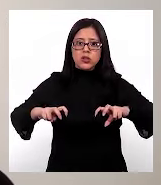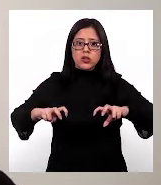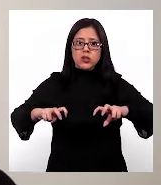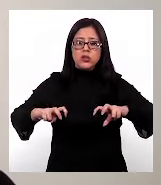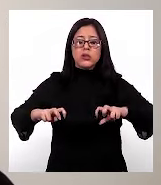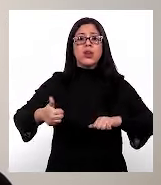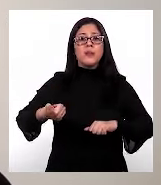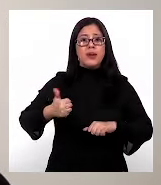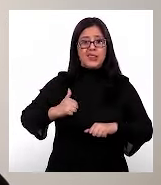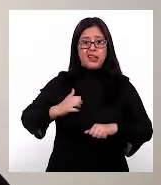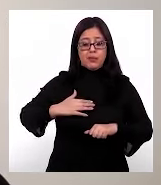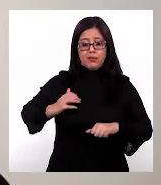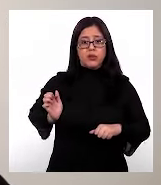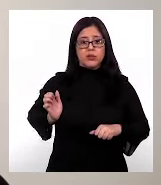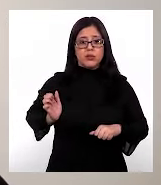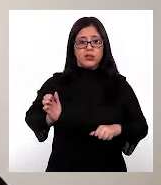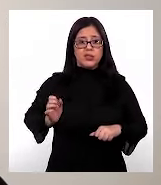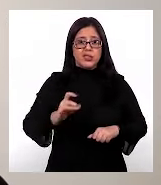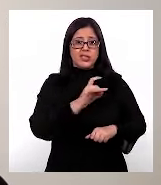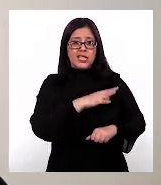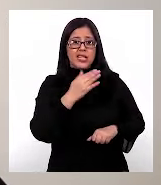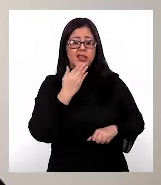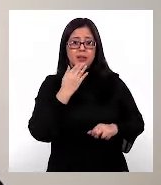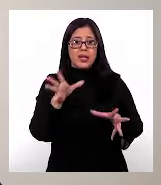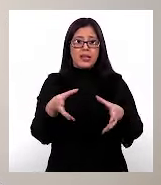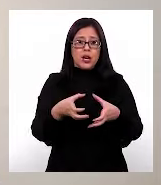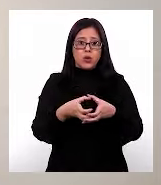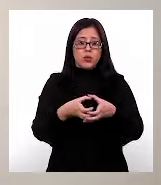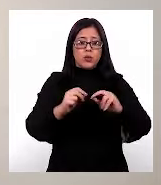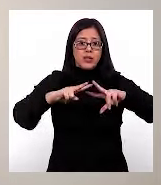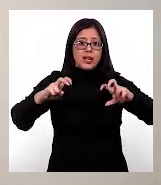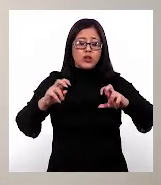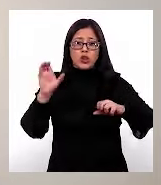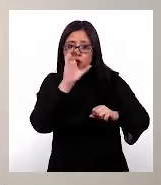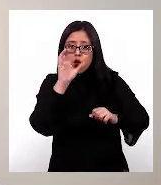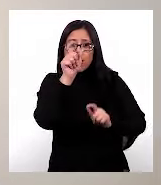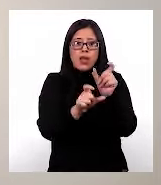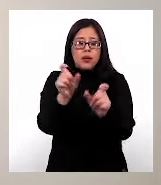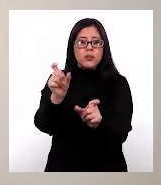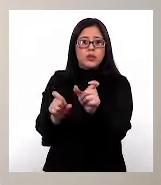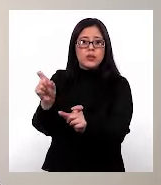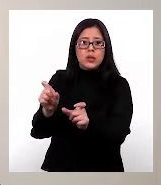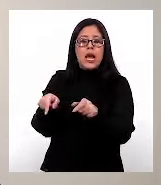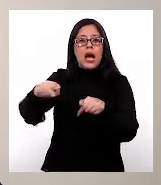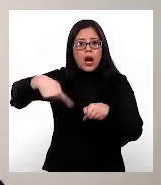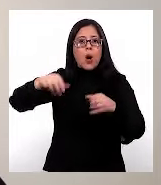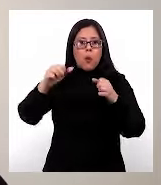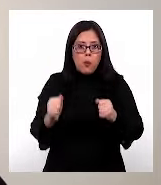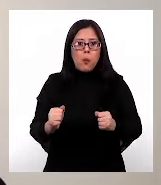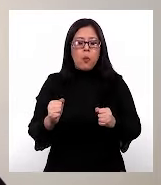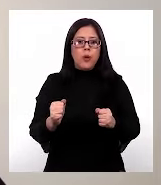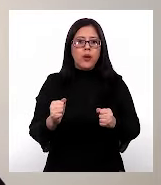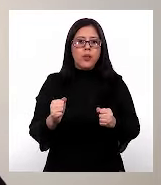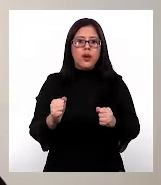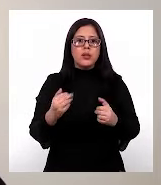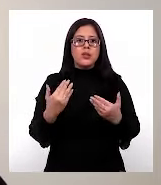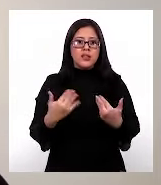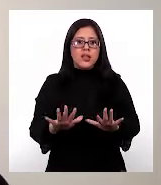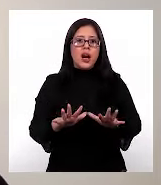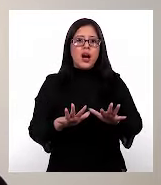que está desarrollando la policía de investigaciones de chile a través de la brigada investigadora de personas de búsqueda de personas puedan